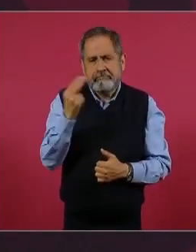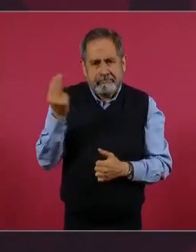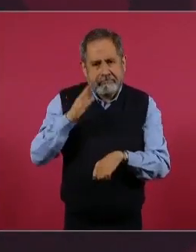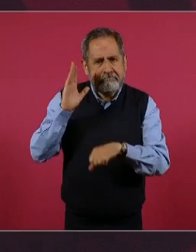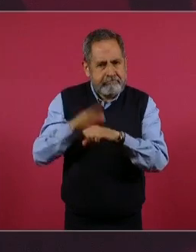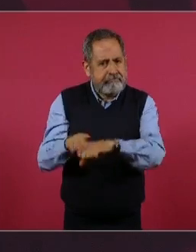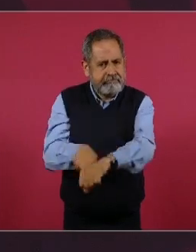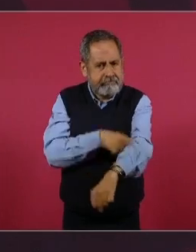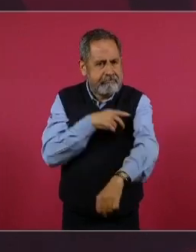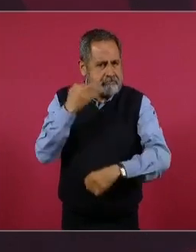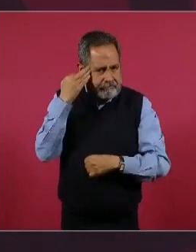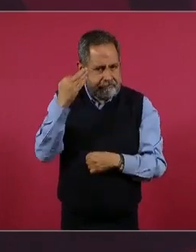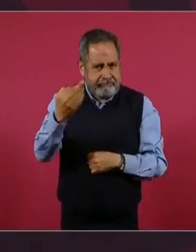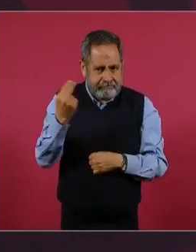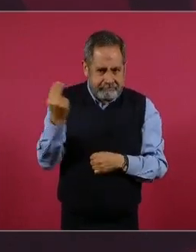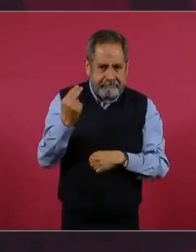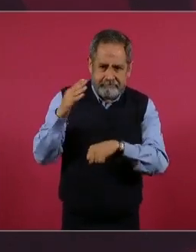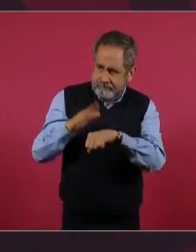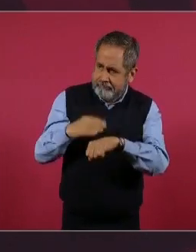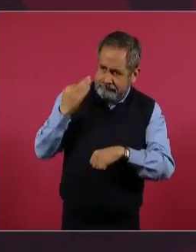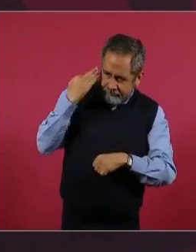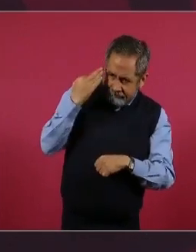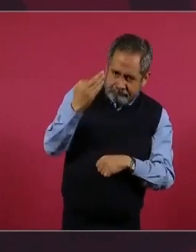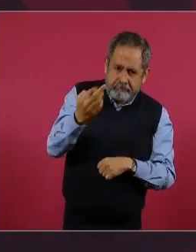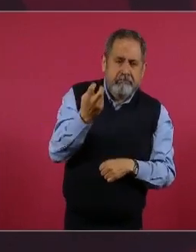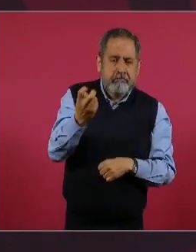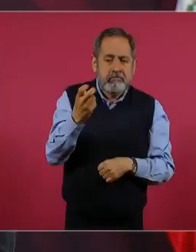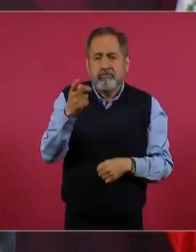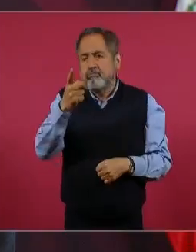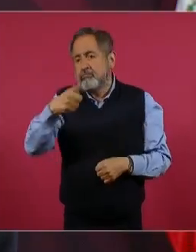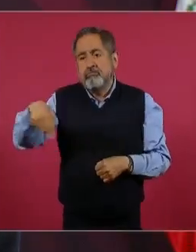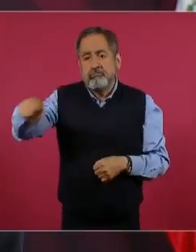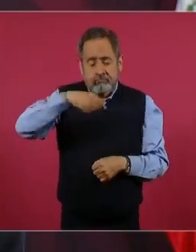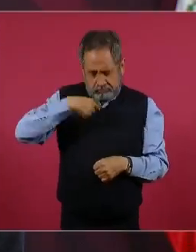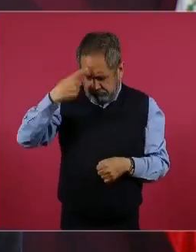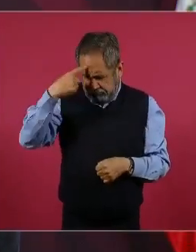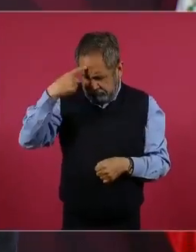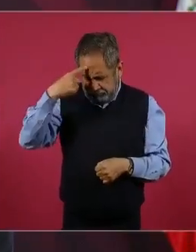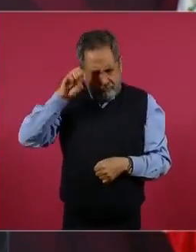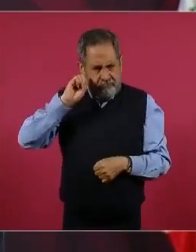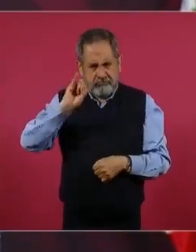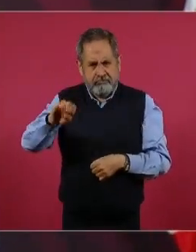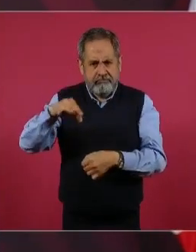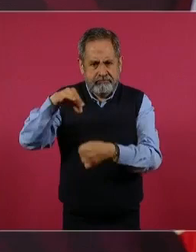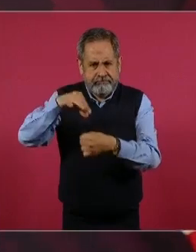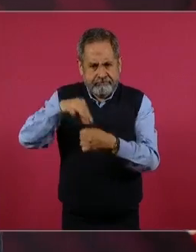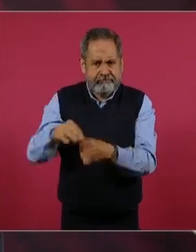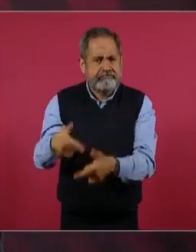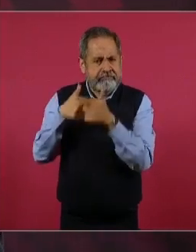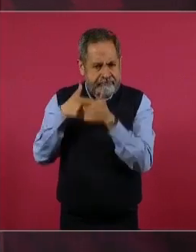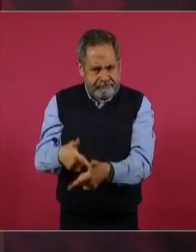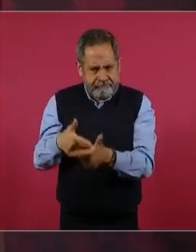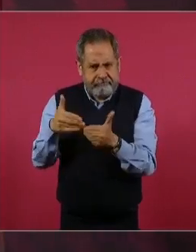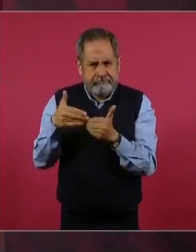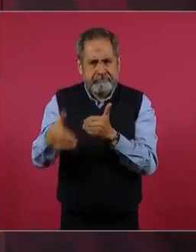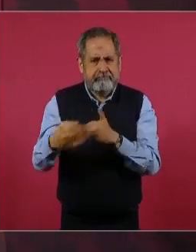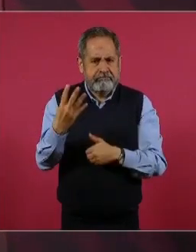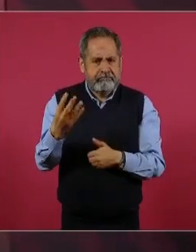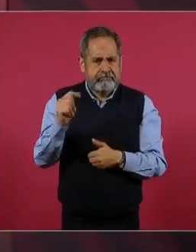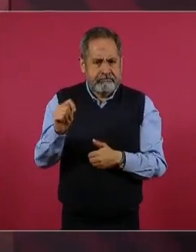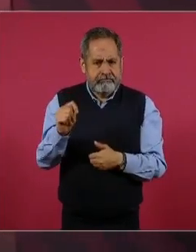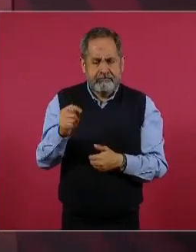que se requiere más tiempo. Por eso, qué bien que se